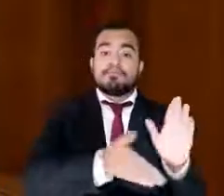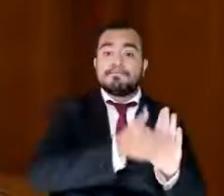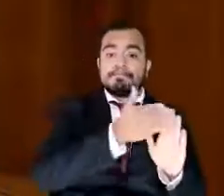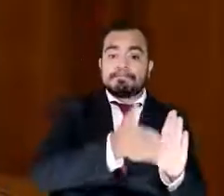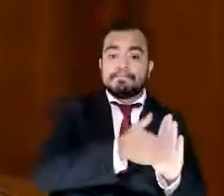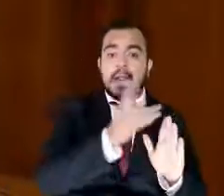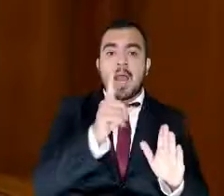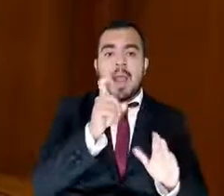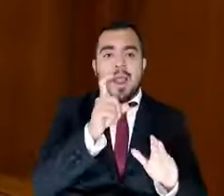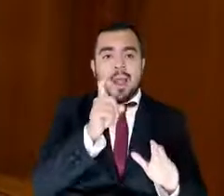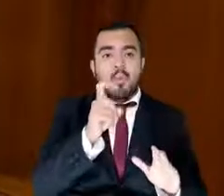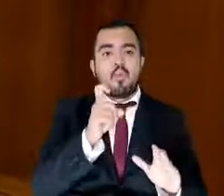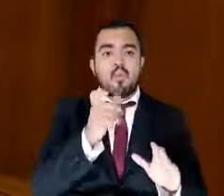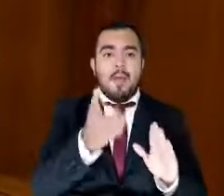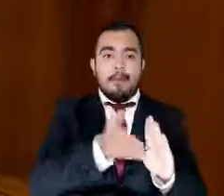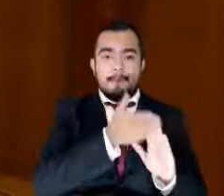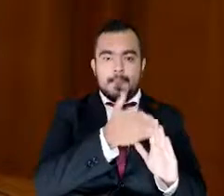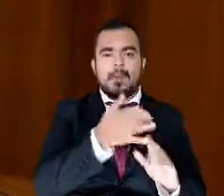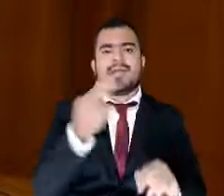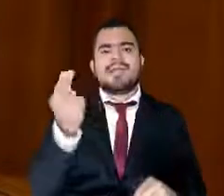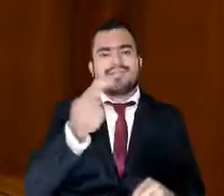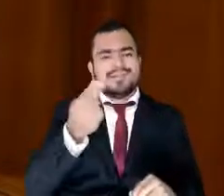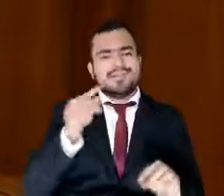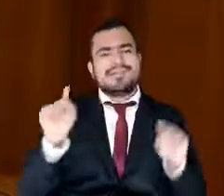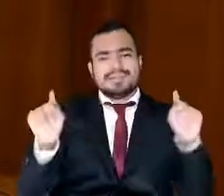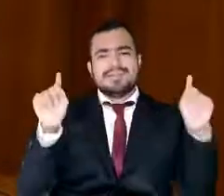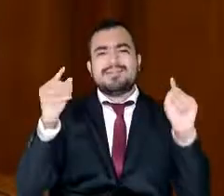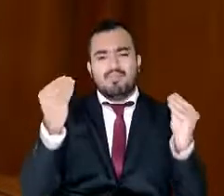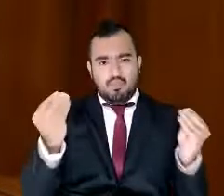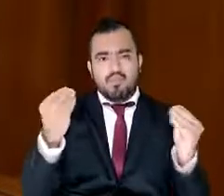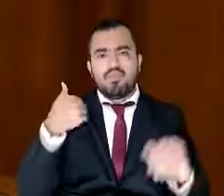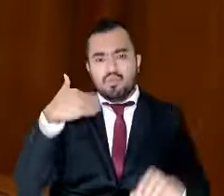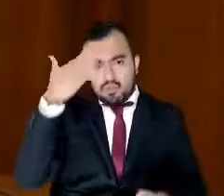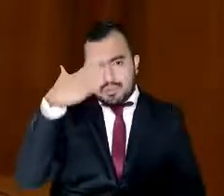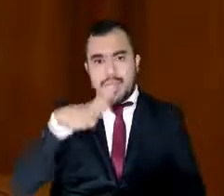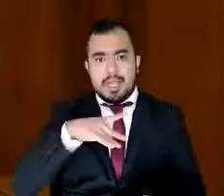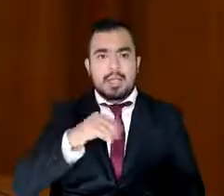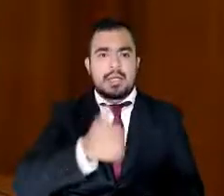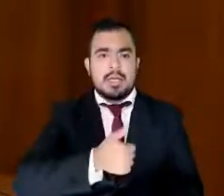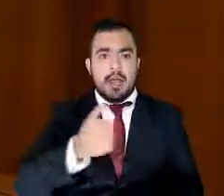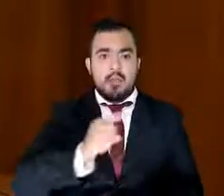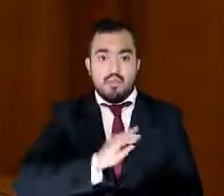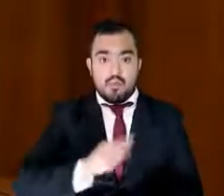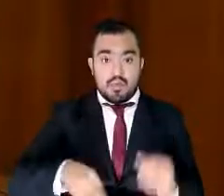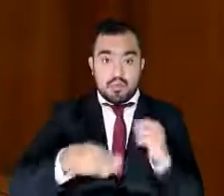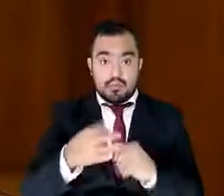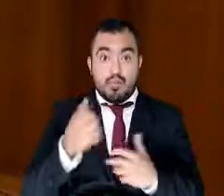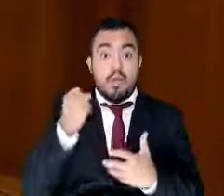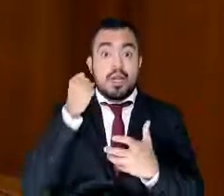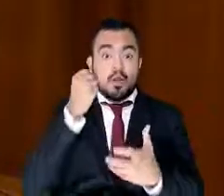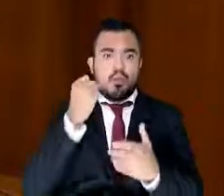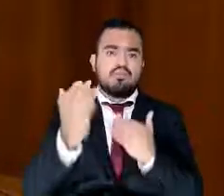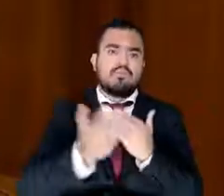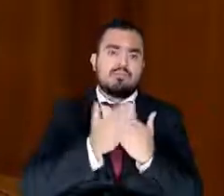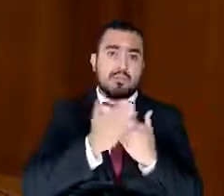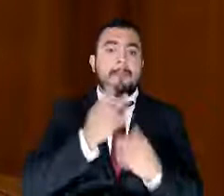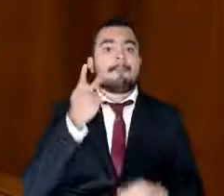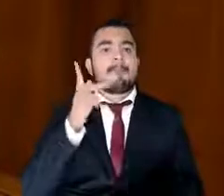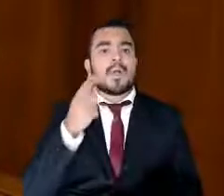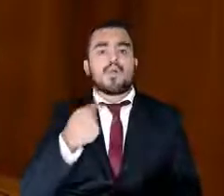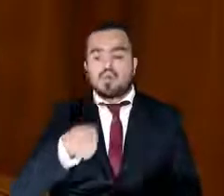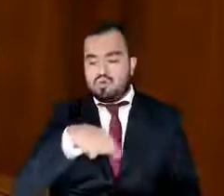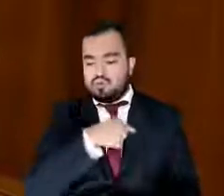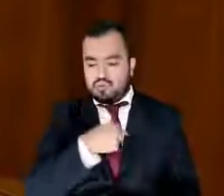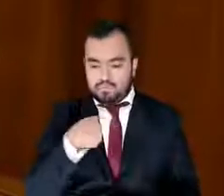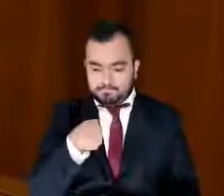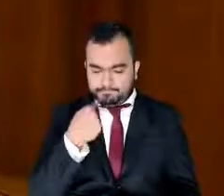En fin, las necesidades hay muchas, lo sabemos en todos y cada uno de los municipios mexiquenses, el recurso es limitado, pero hemos tratado en la medida de lo posible